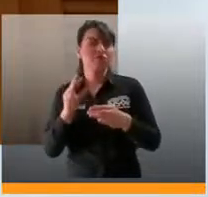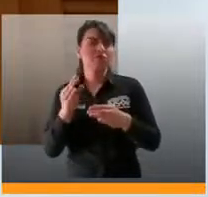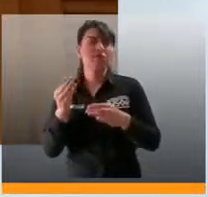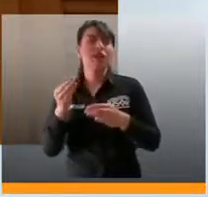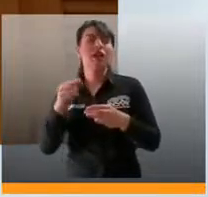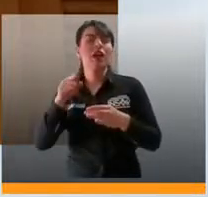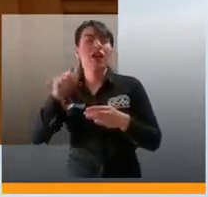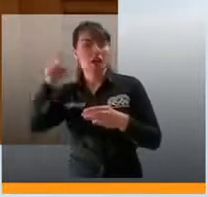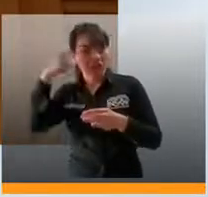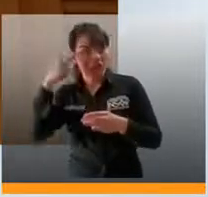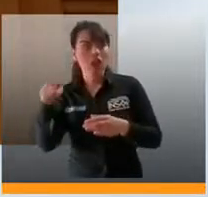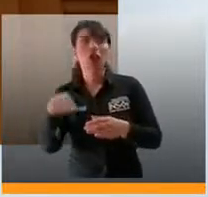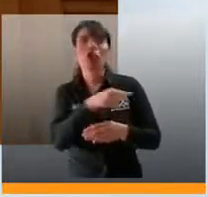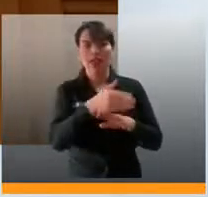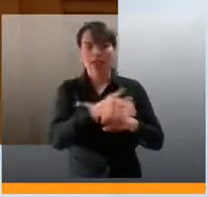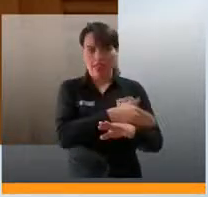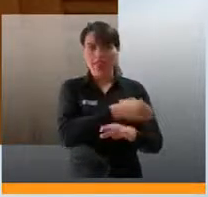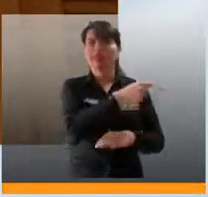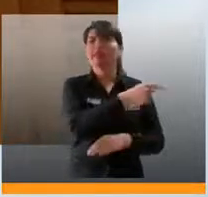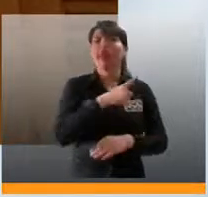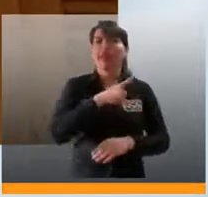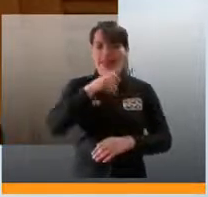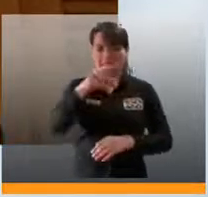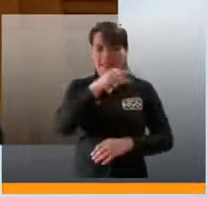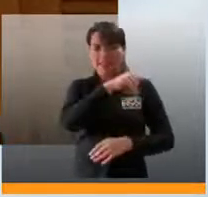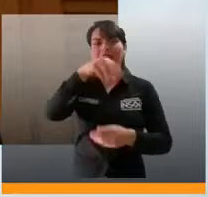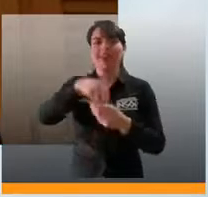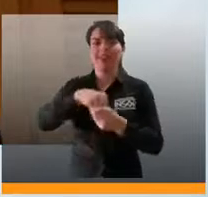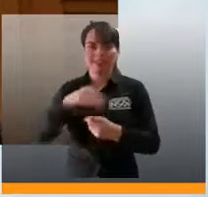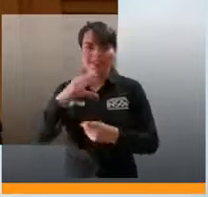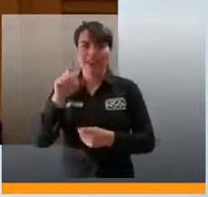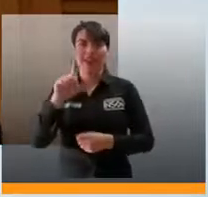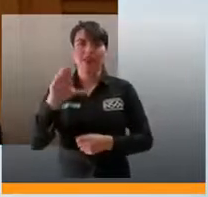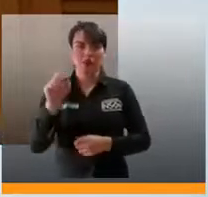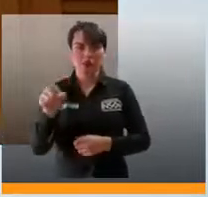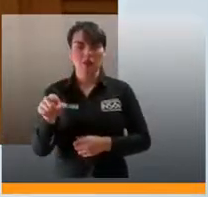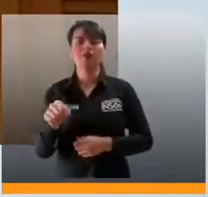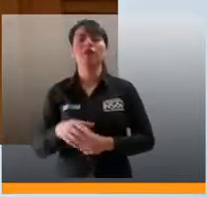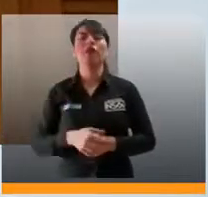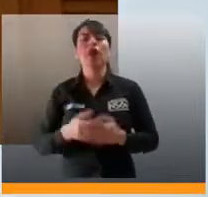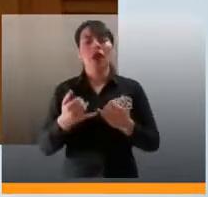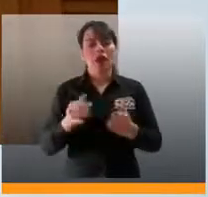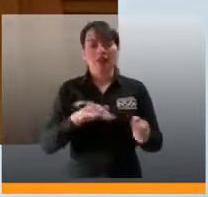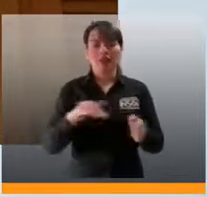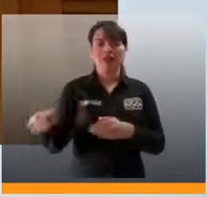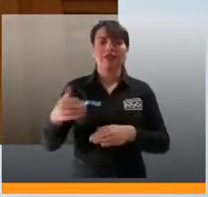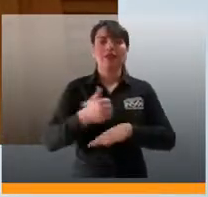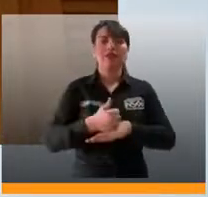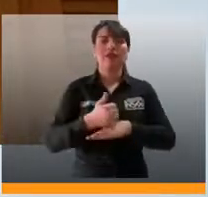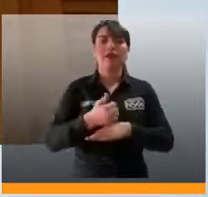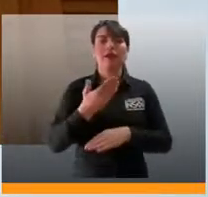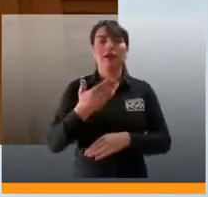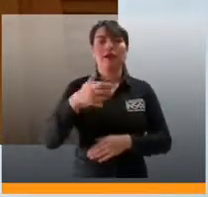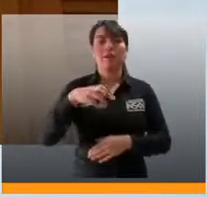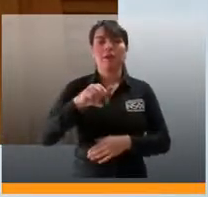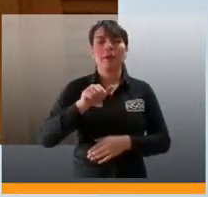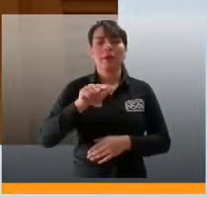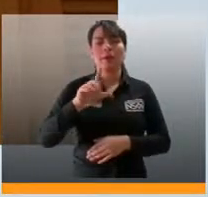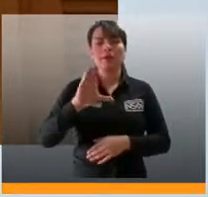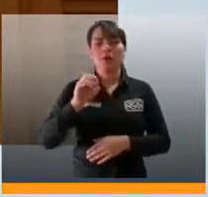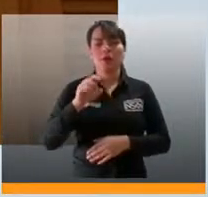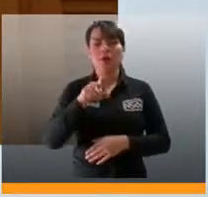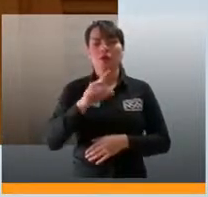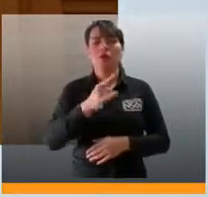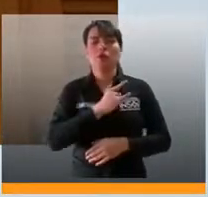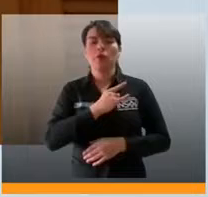liderado en el seno del CESU. Démosle paso entonces al rector Pablo Vera de la Universidad del